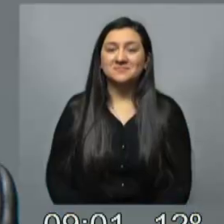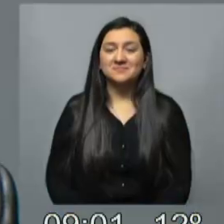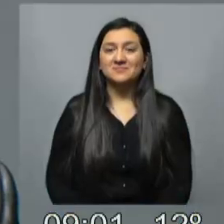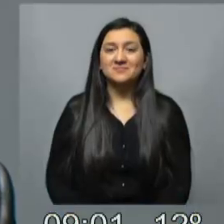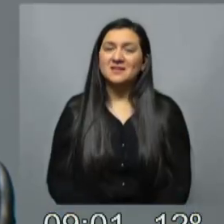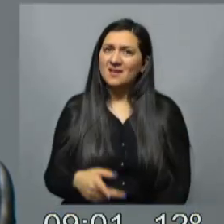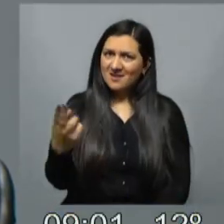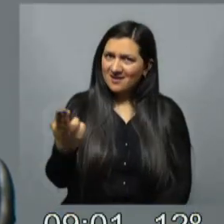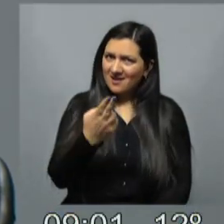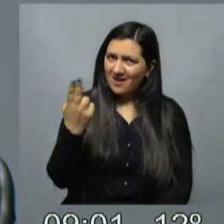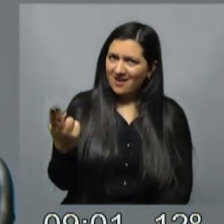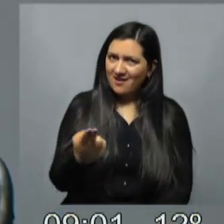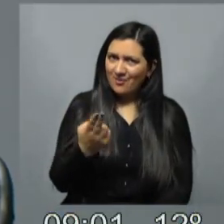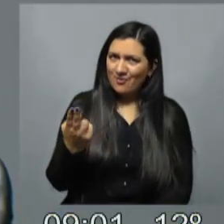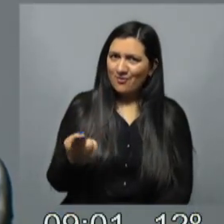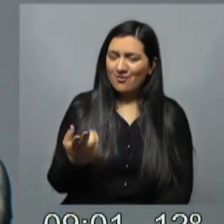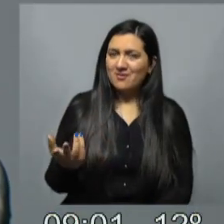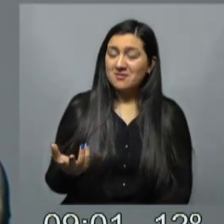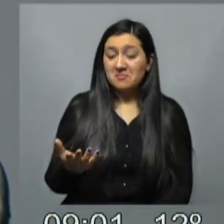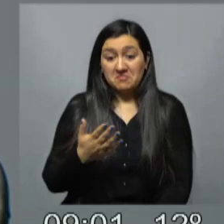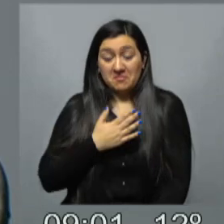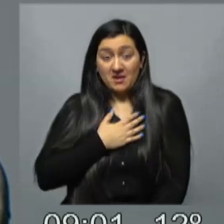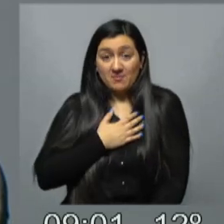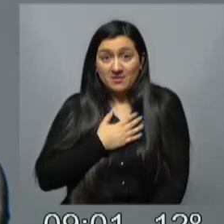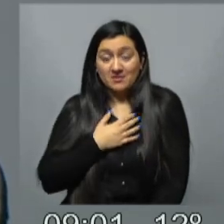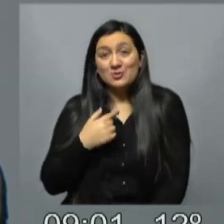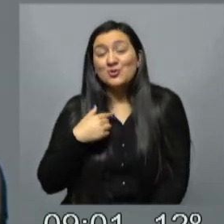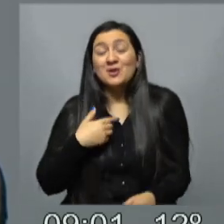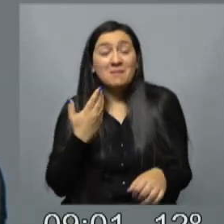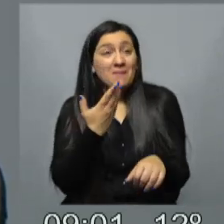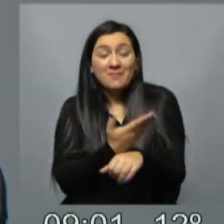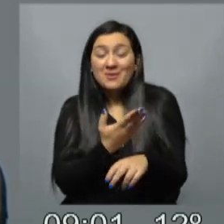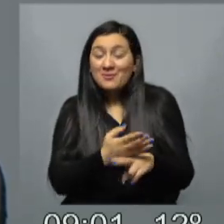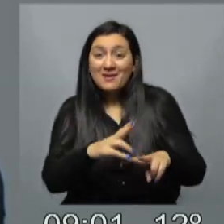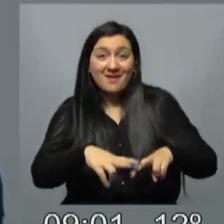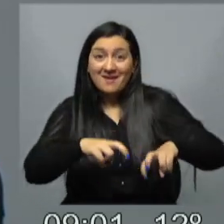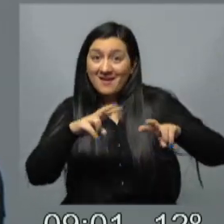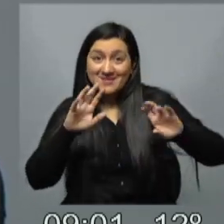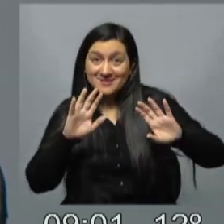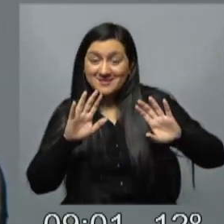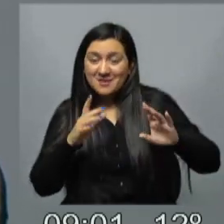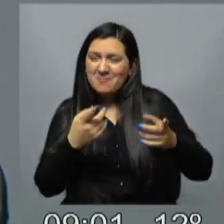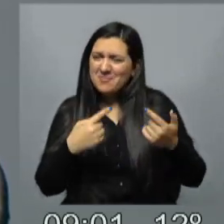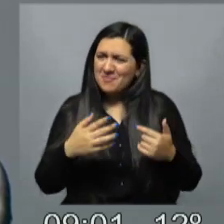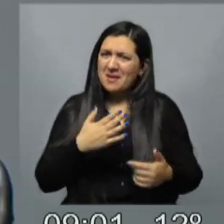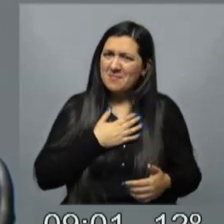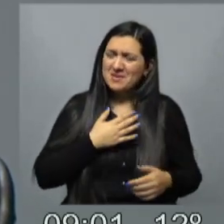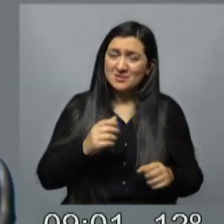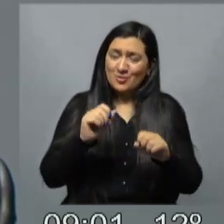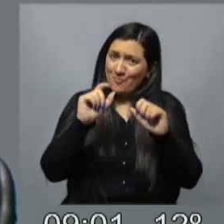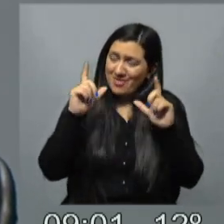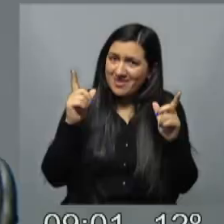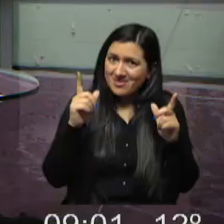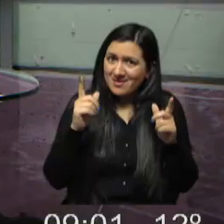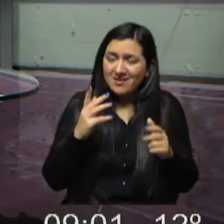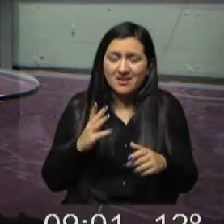es extraño, ¿no? ¿Cómo? Para mí, le iba a pedir un análisis, una primera lectura, pero esa sorprende, ¿no? Que